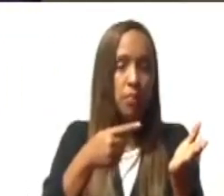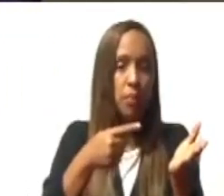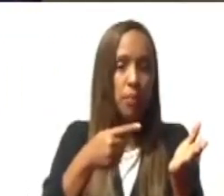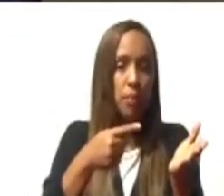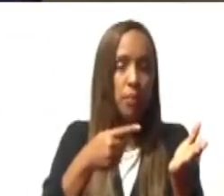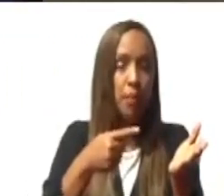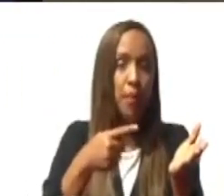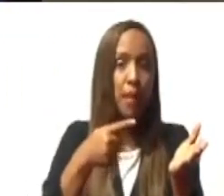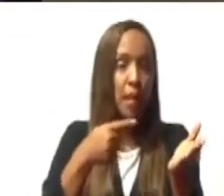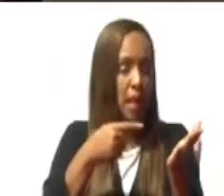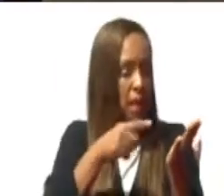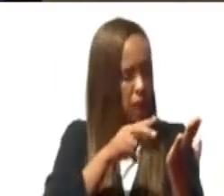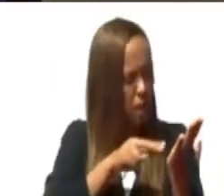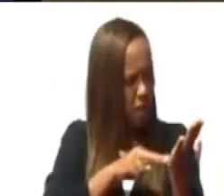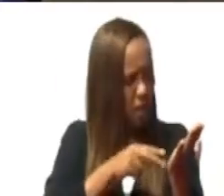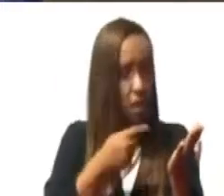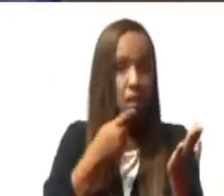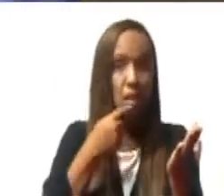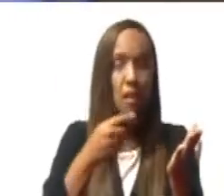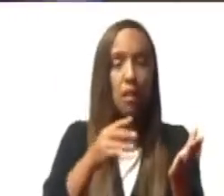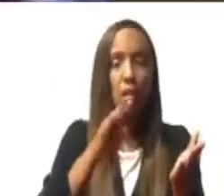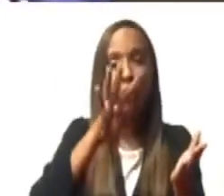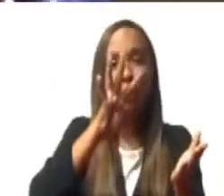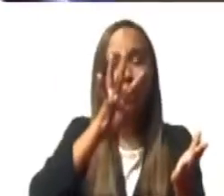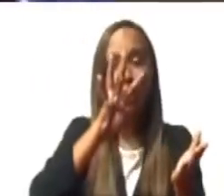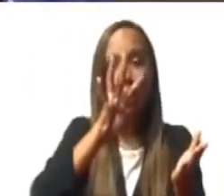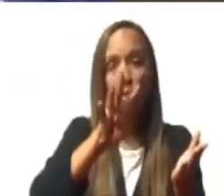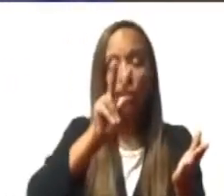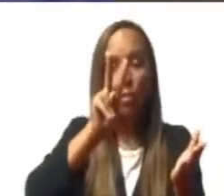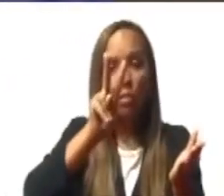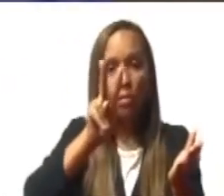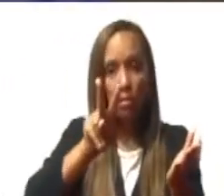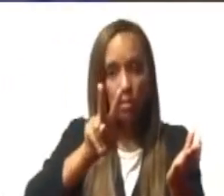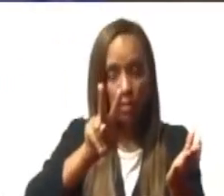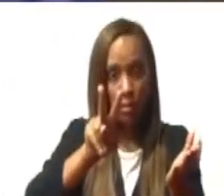proyectos de préstamo que van a financiar este presupuesto?